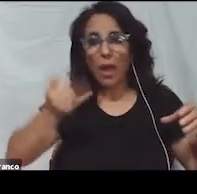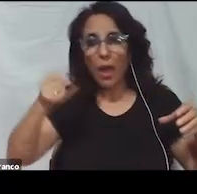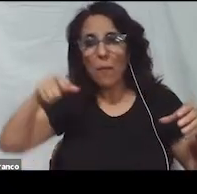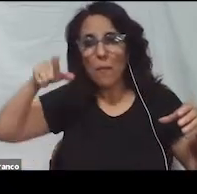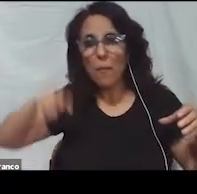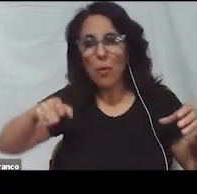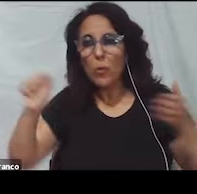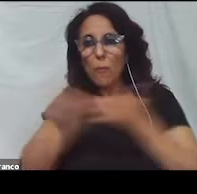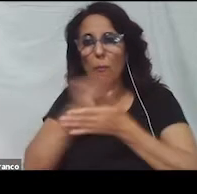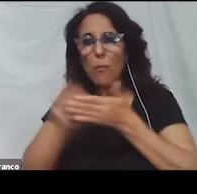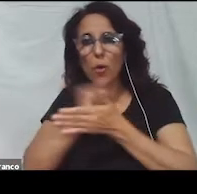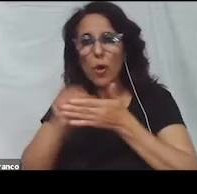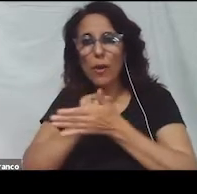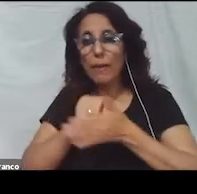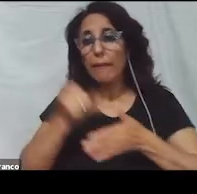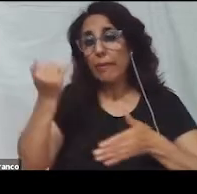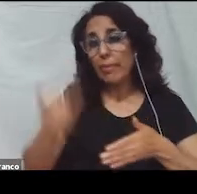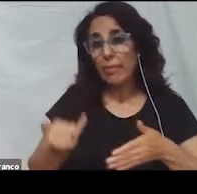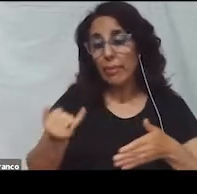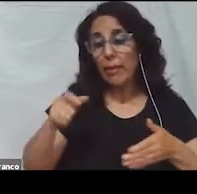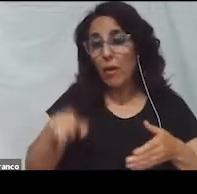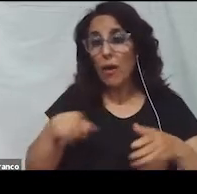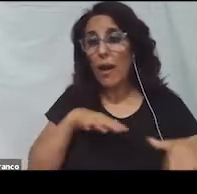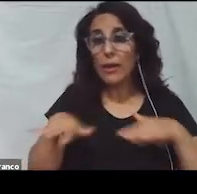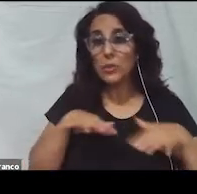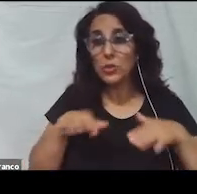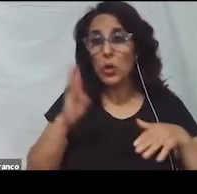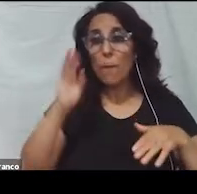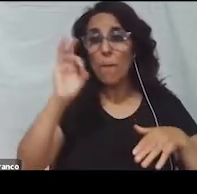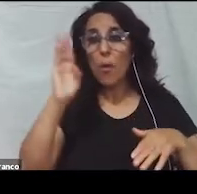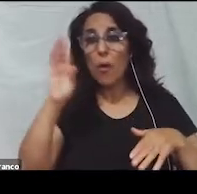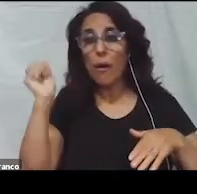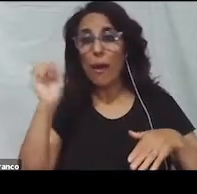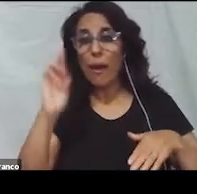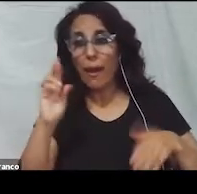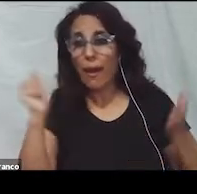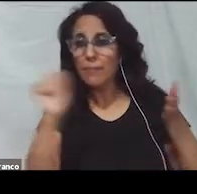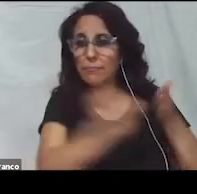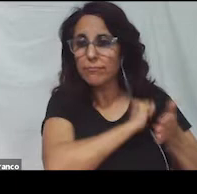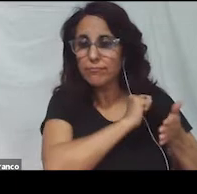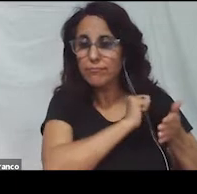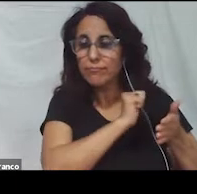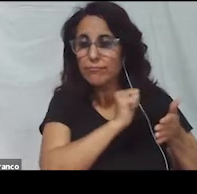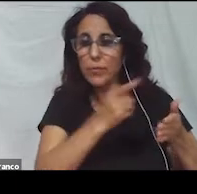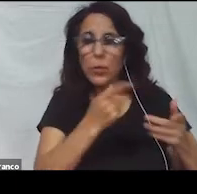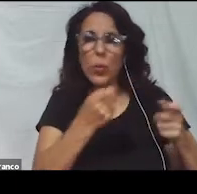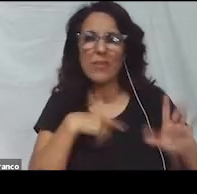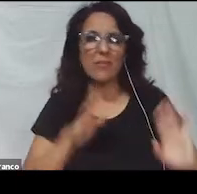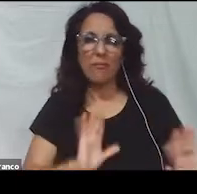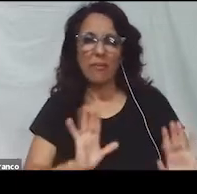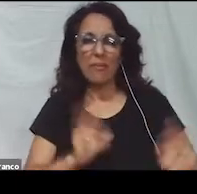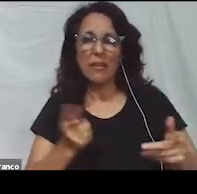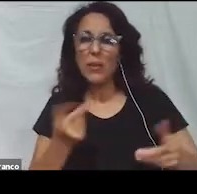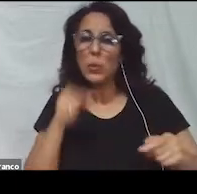borrar. Bien, como yo ya tengo un botón que me está indicando la acción, que sería borrar, no hace falta que ustedes al tachito